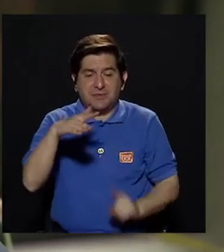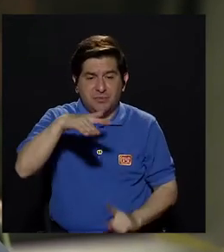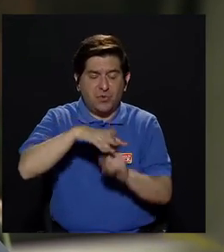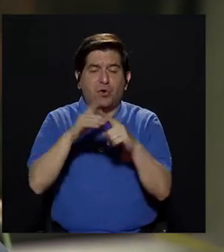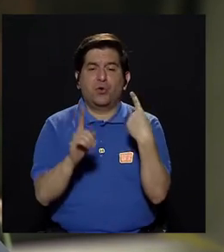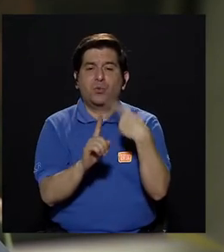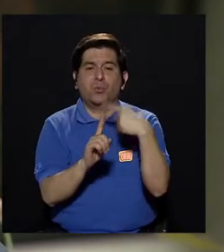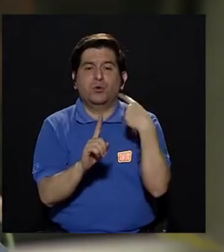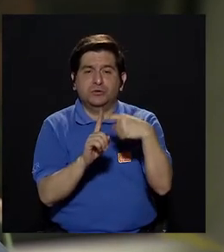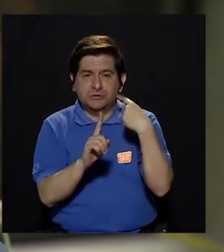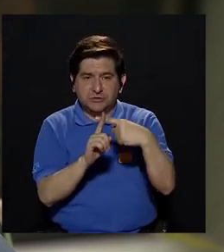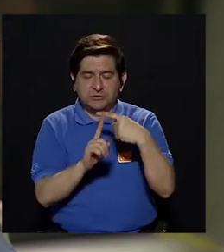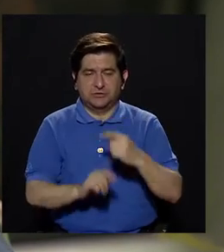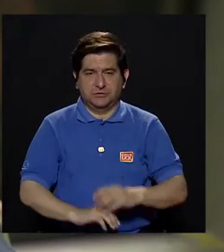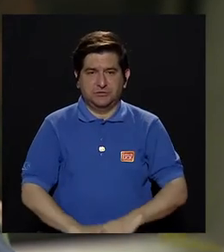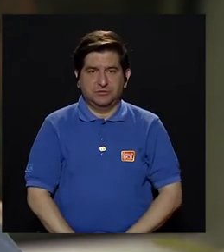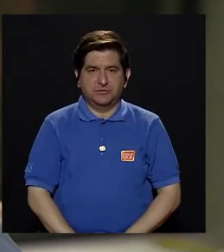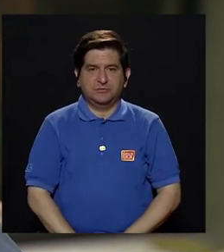salga positivo,